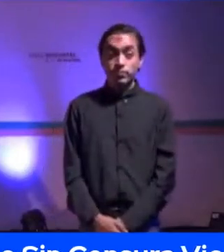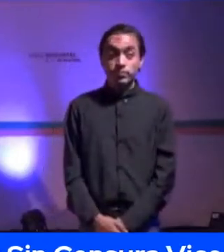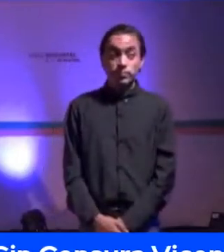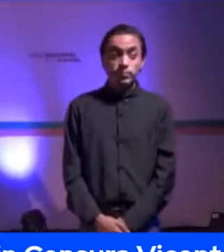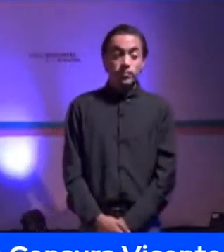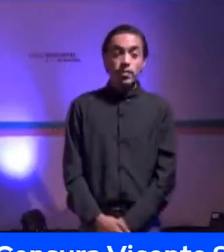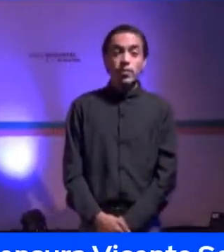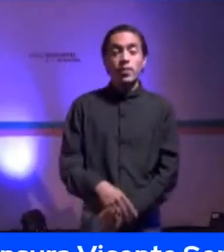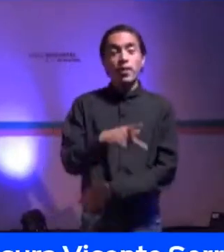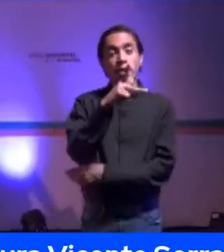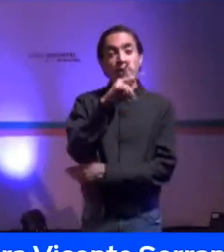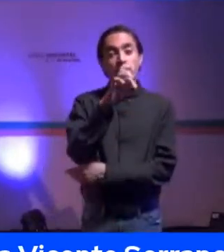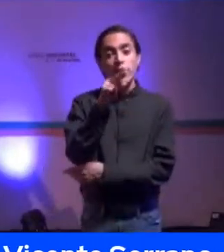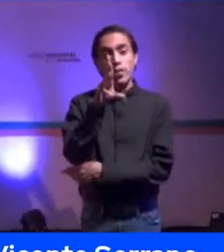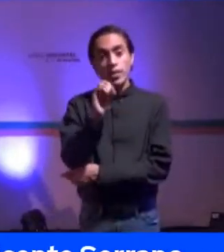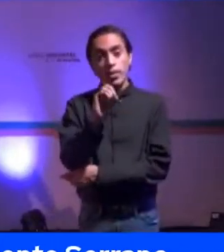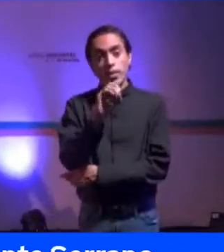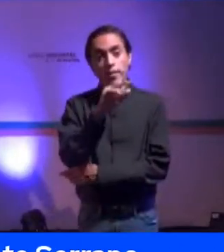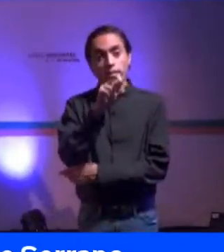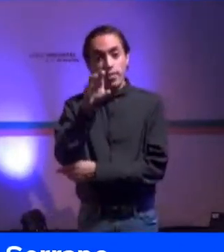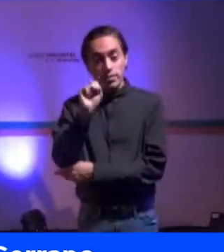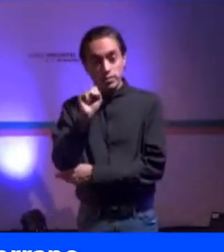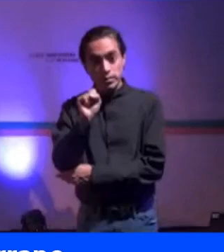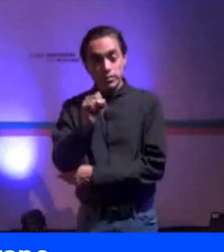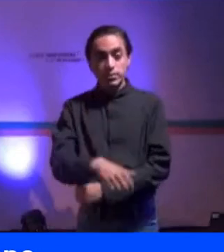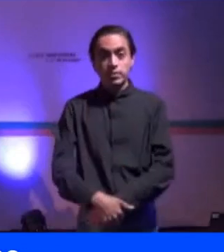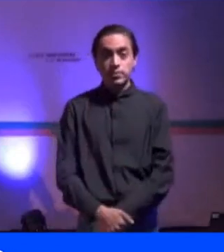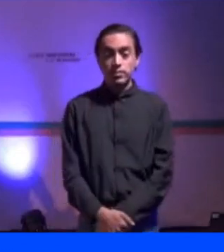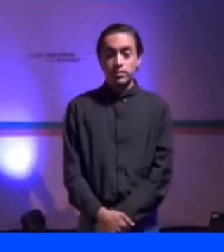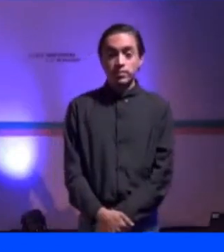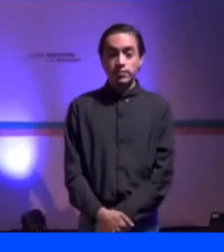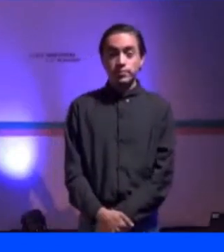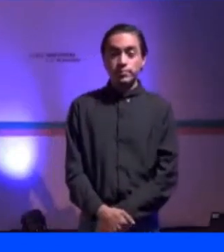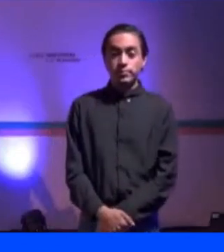¡Pedro Ferriz! Un aplauso para ellos.